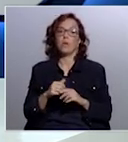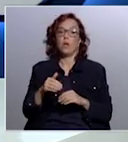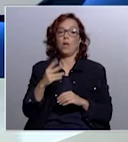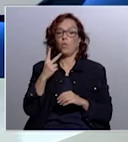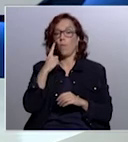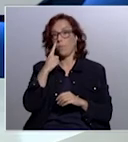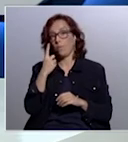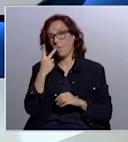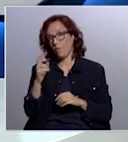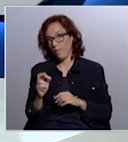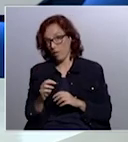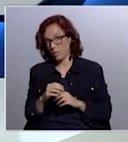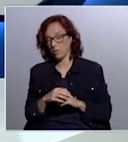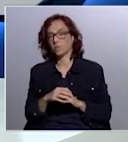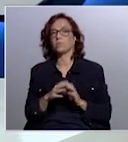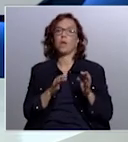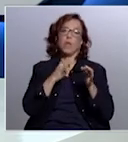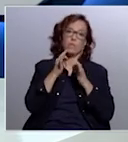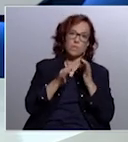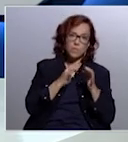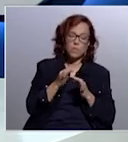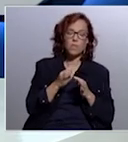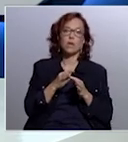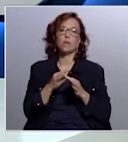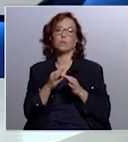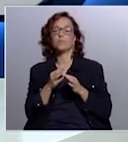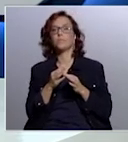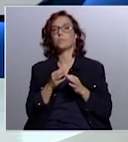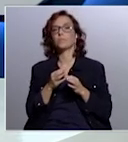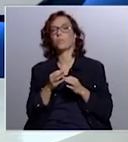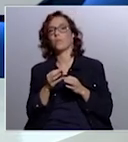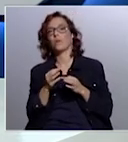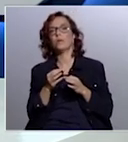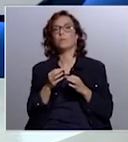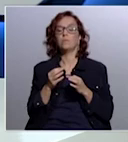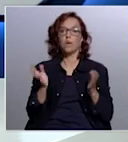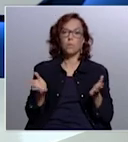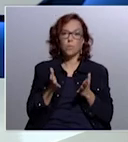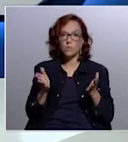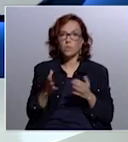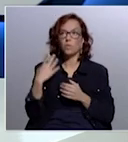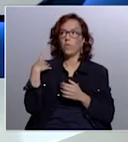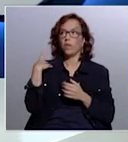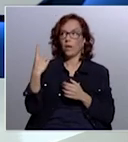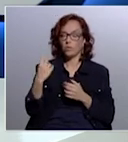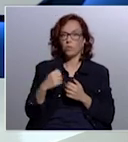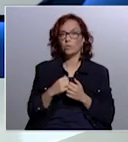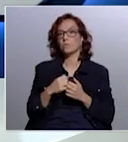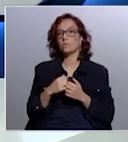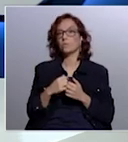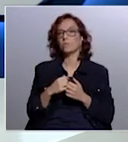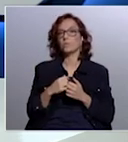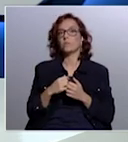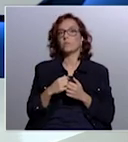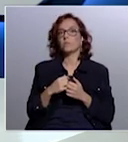y tiene que ver con esos diálogos también impulsando a dramaturgos y directores nacionales de hecho en la sala zavala